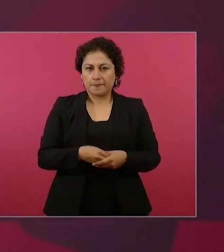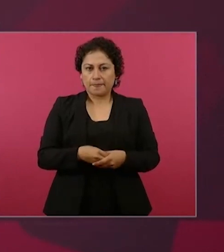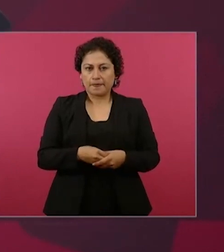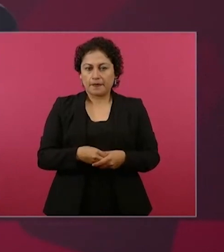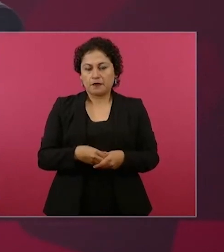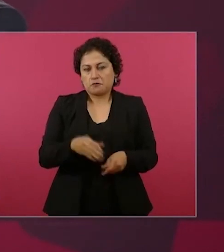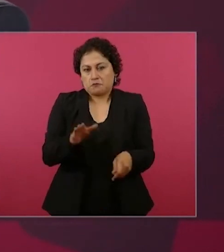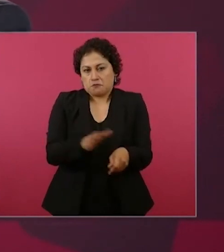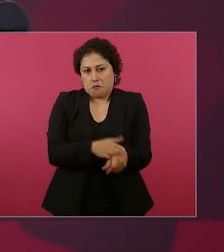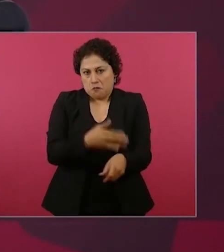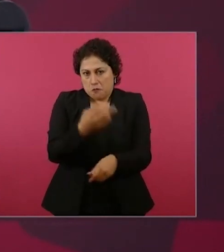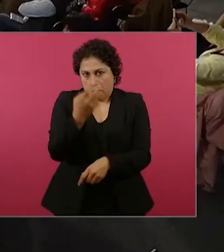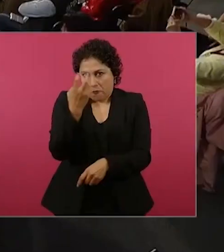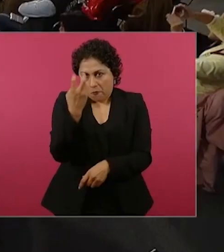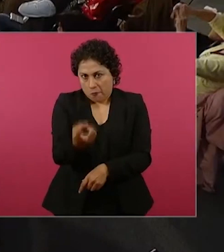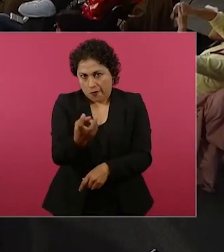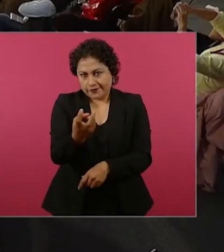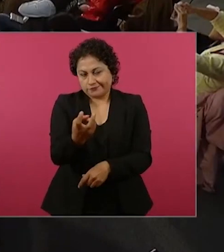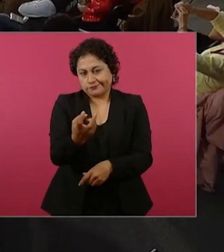que aquí